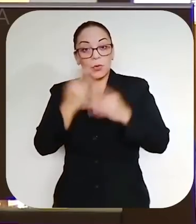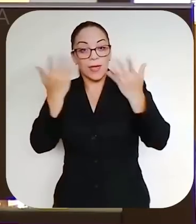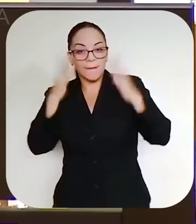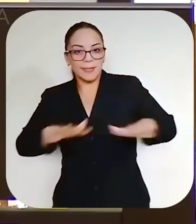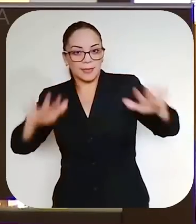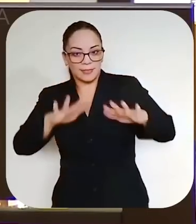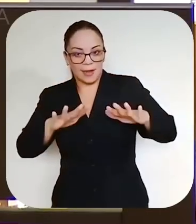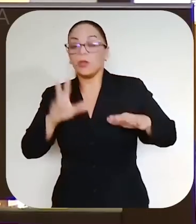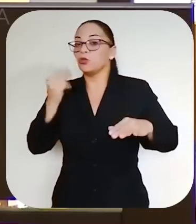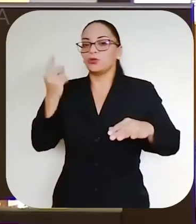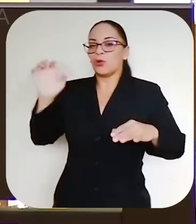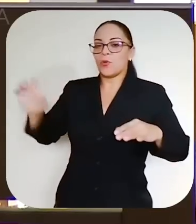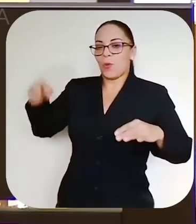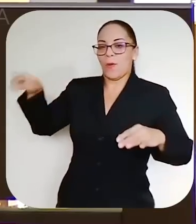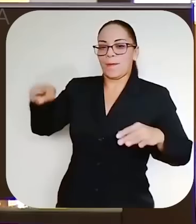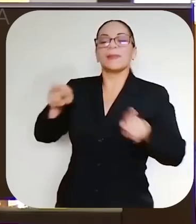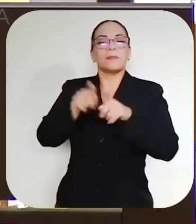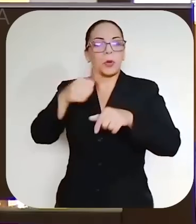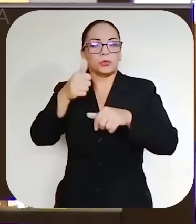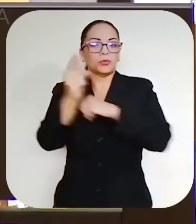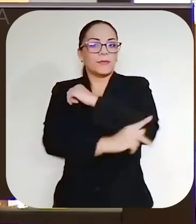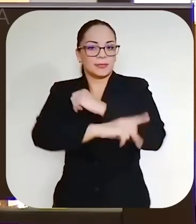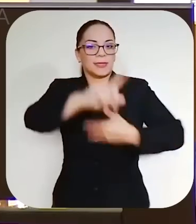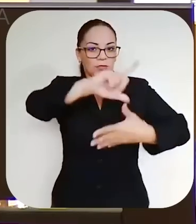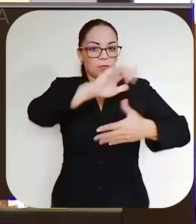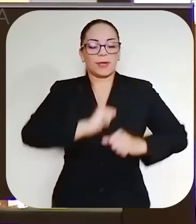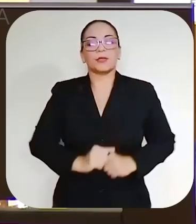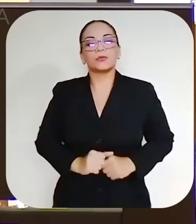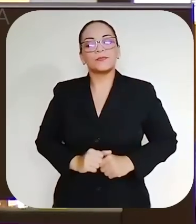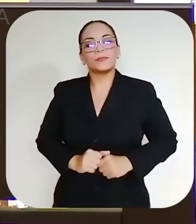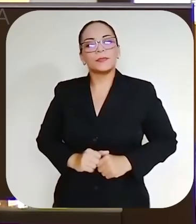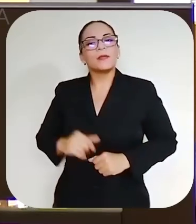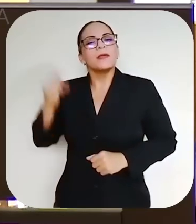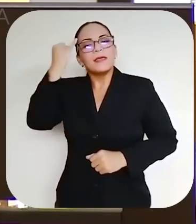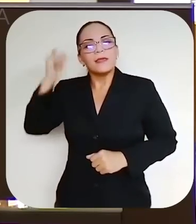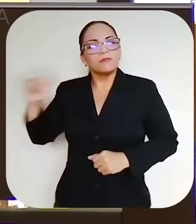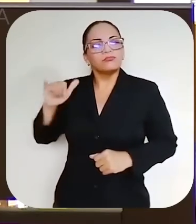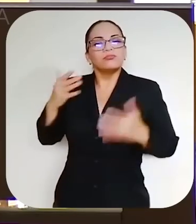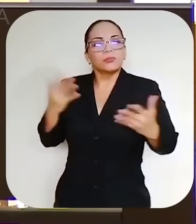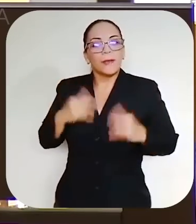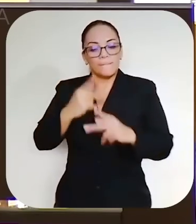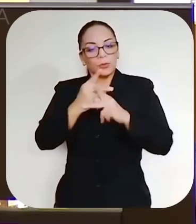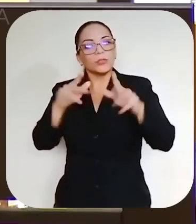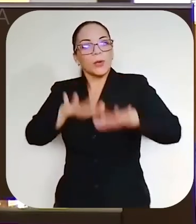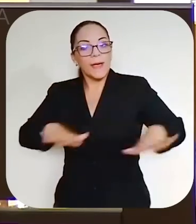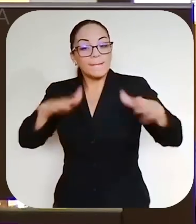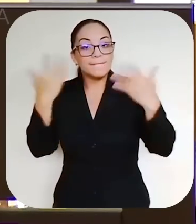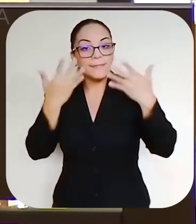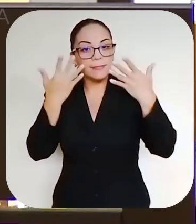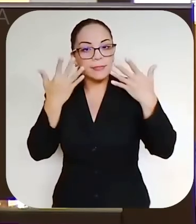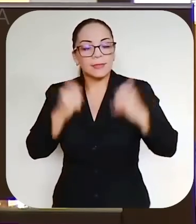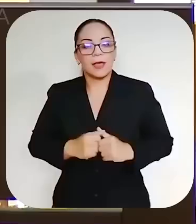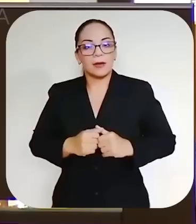ambiental y no solo como Europa con muchos de nuestros hermanos latinoamericanos consideramos que la protección ambiental